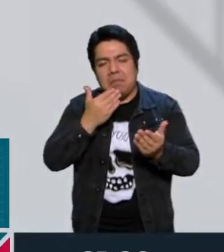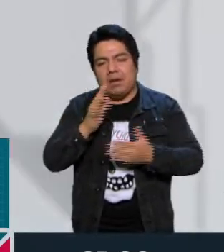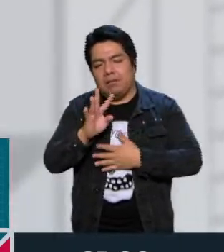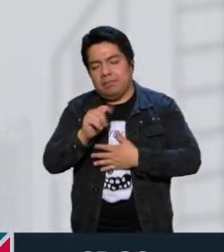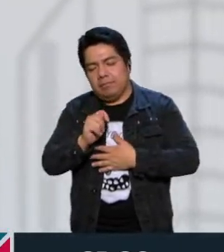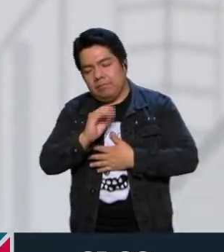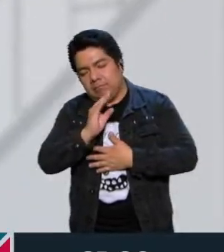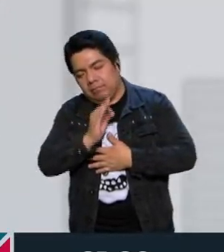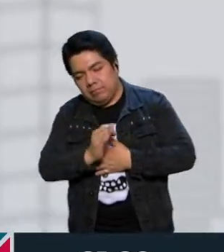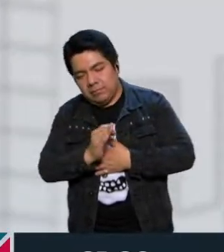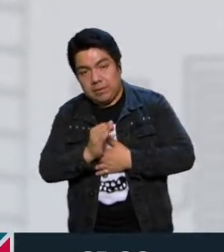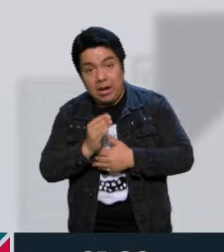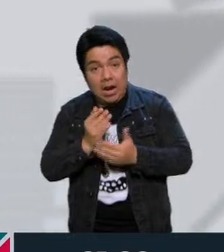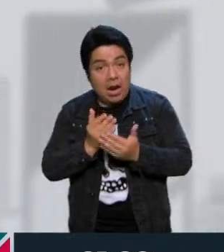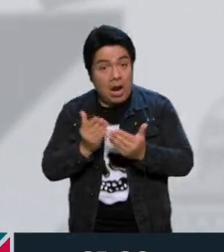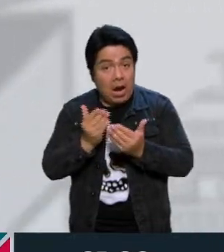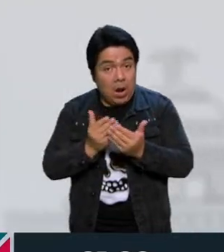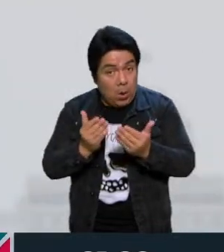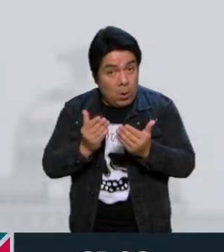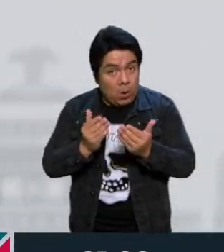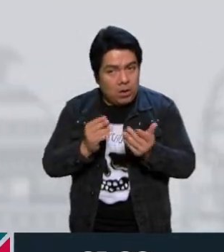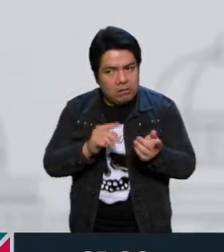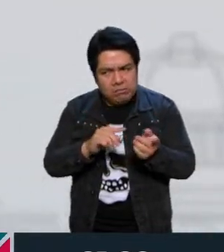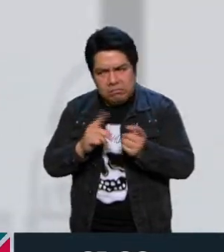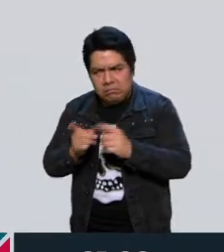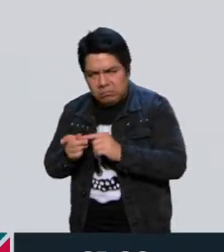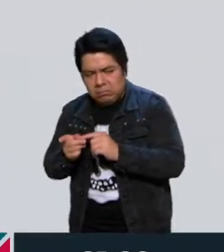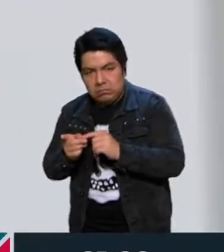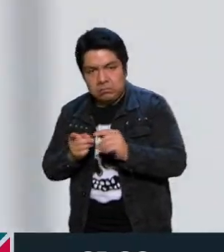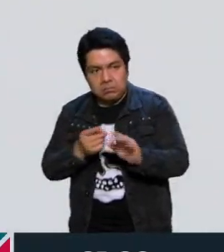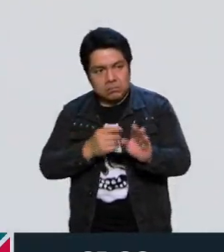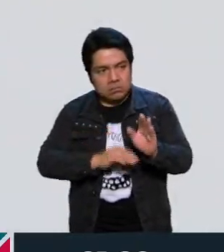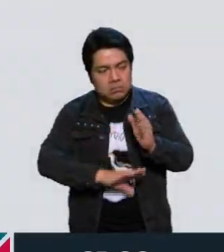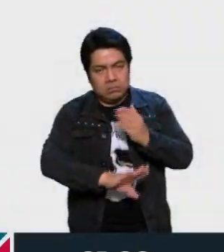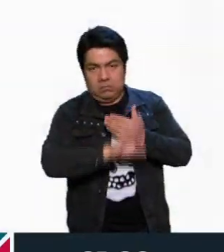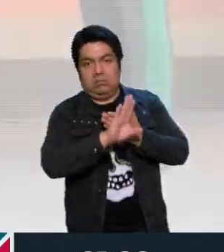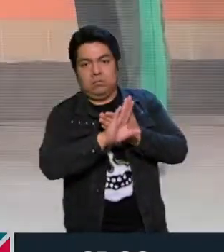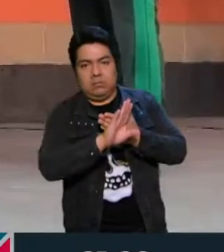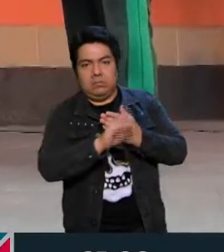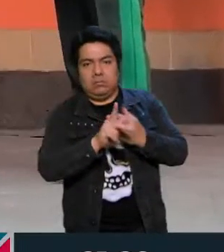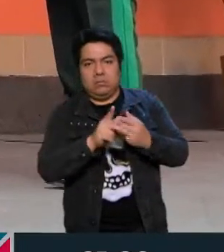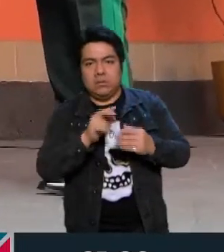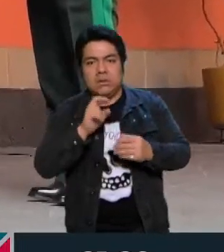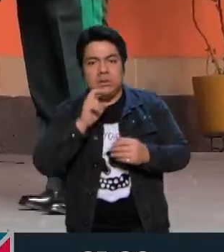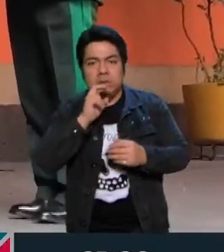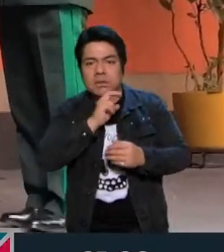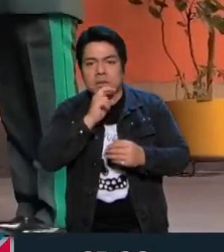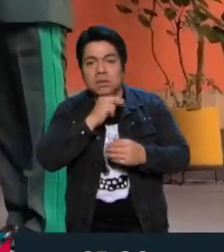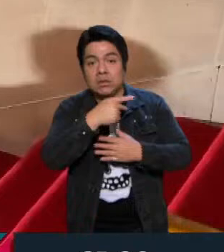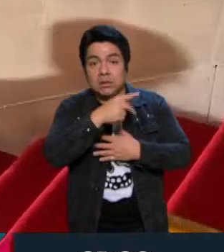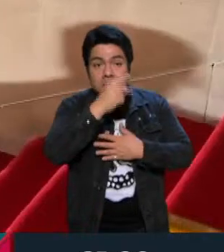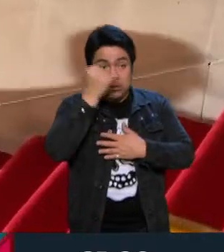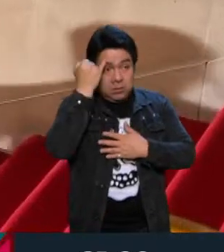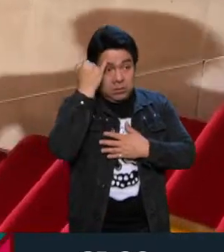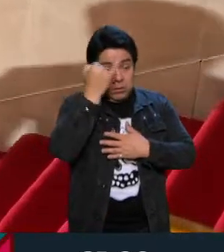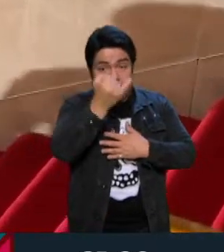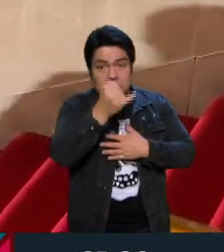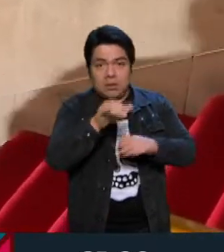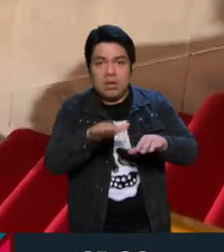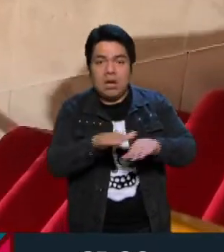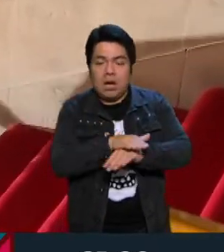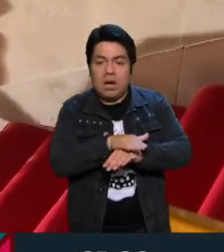4T, pues ahora que básicamente se puso en contra, pero que además en tiempo récord cambió sus posicionamientos, Ken Sí.